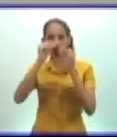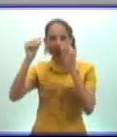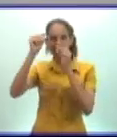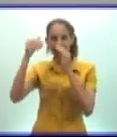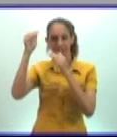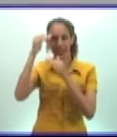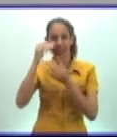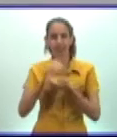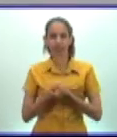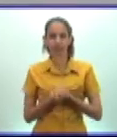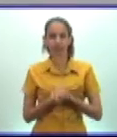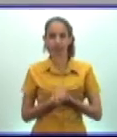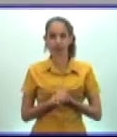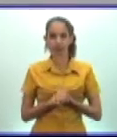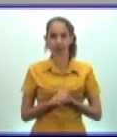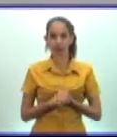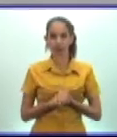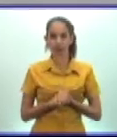diferentes.